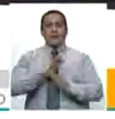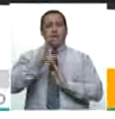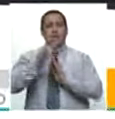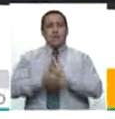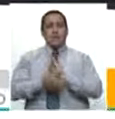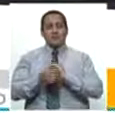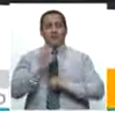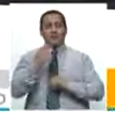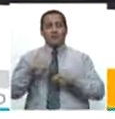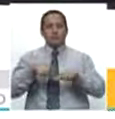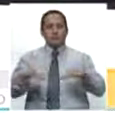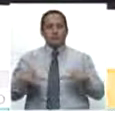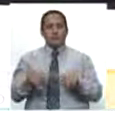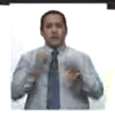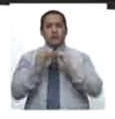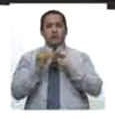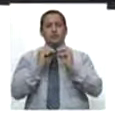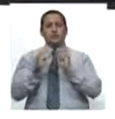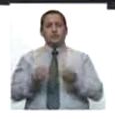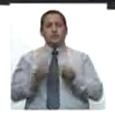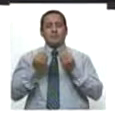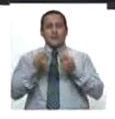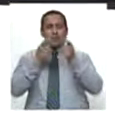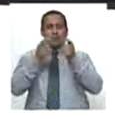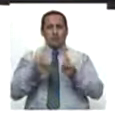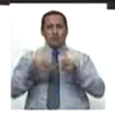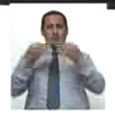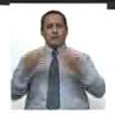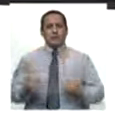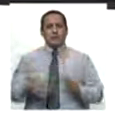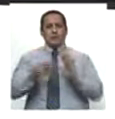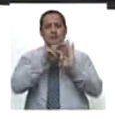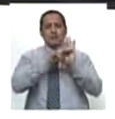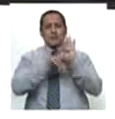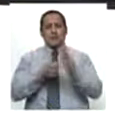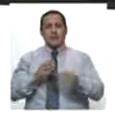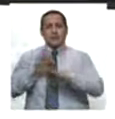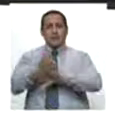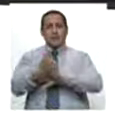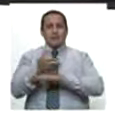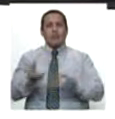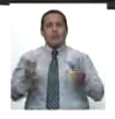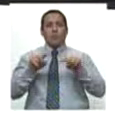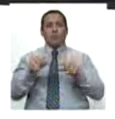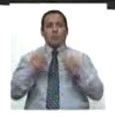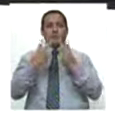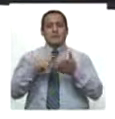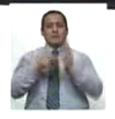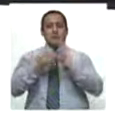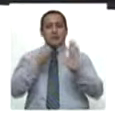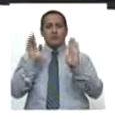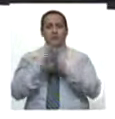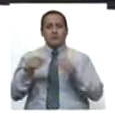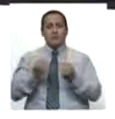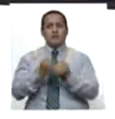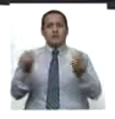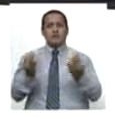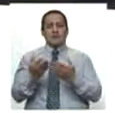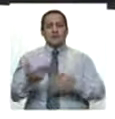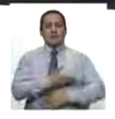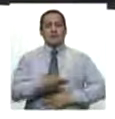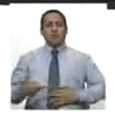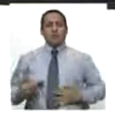CONADIS es el ente rector para vigilar el cumplimiento de las normas de accesibilidad cuando se trata de las instituciones del